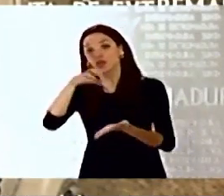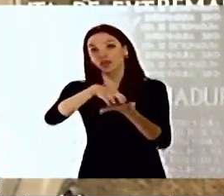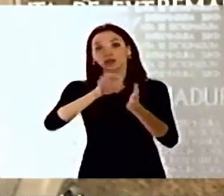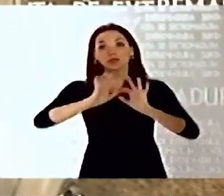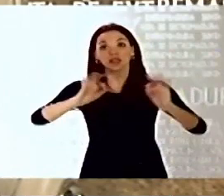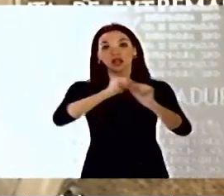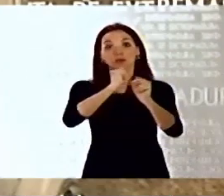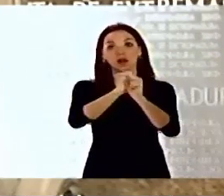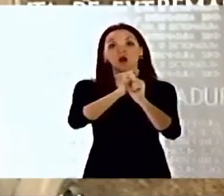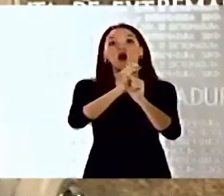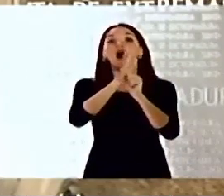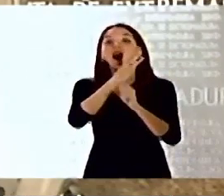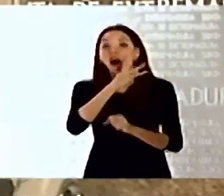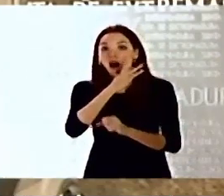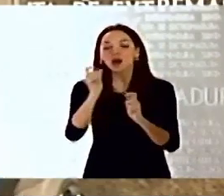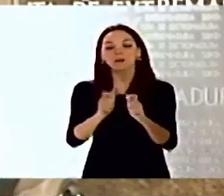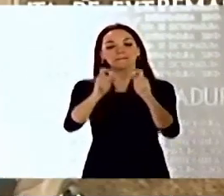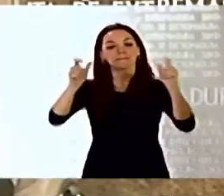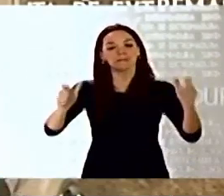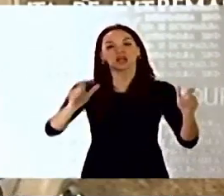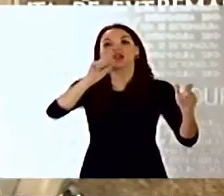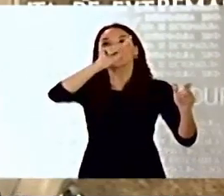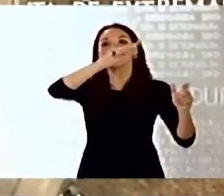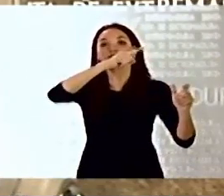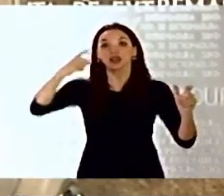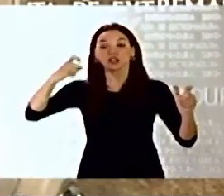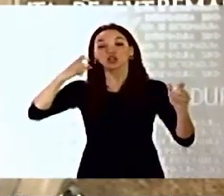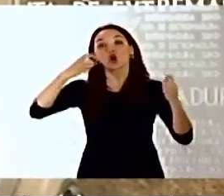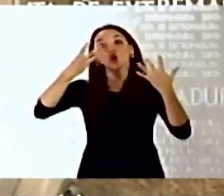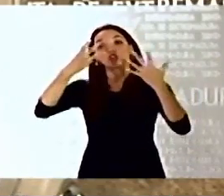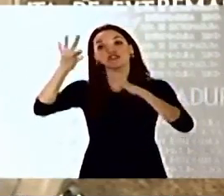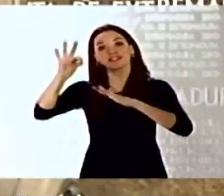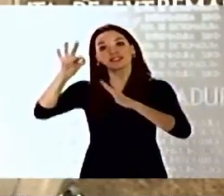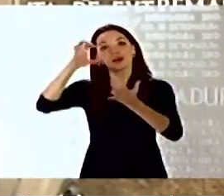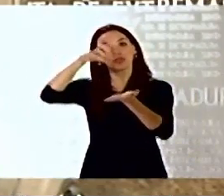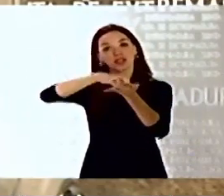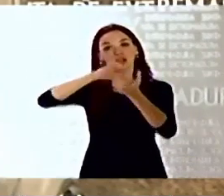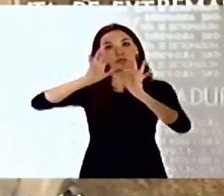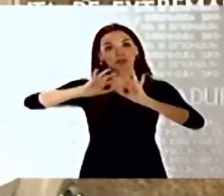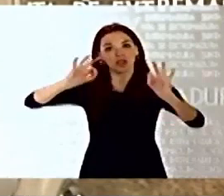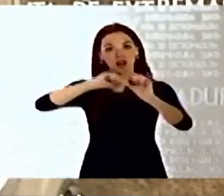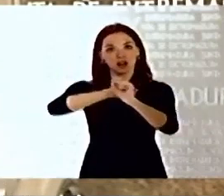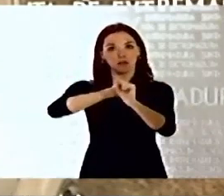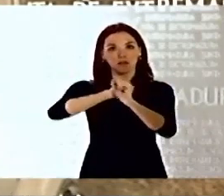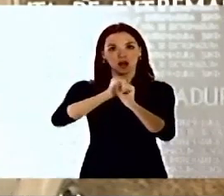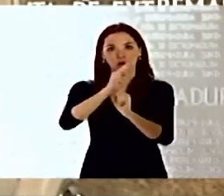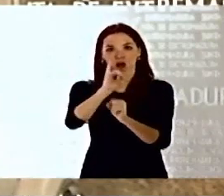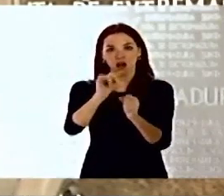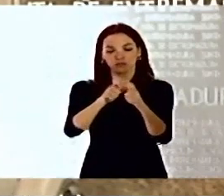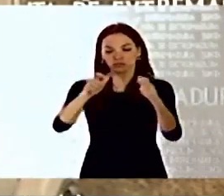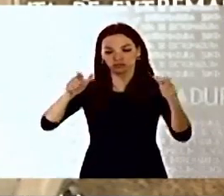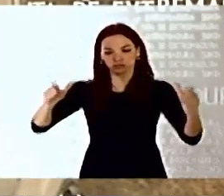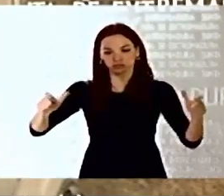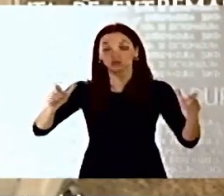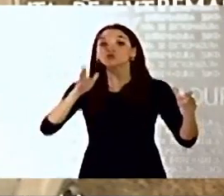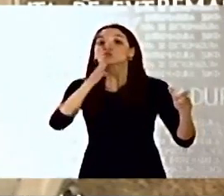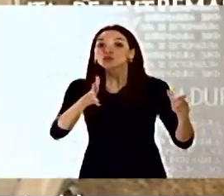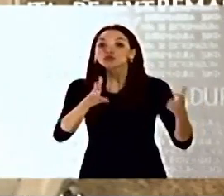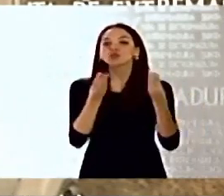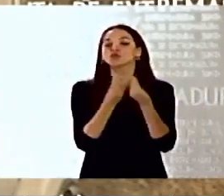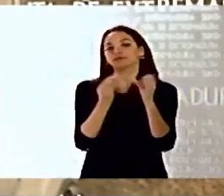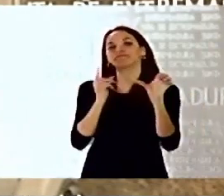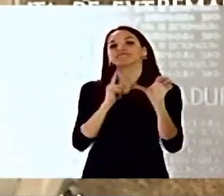a tener 180 centros especiales de empleo en una apuesta decidida por la Junta de Extremadura en el